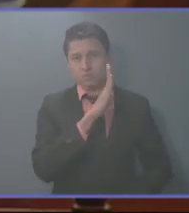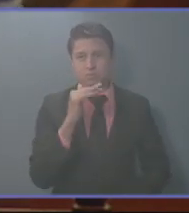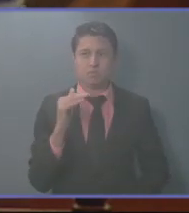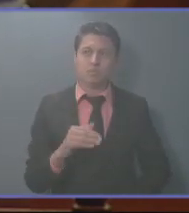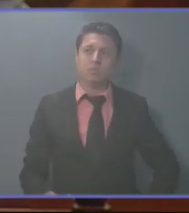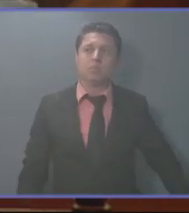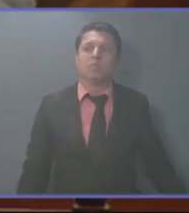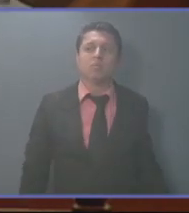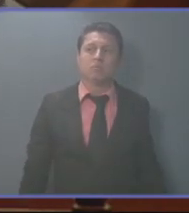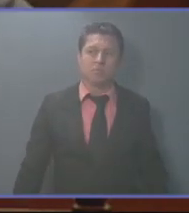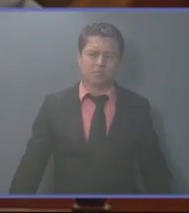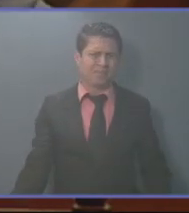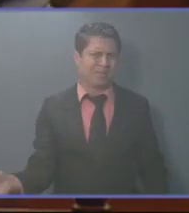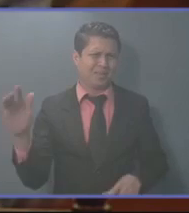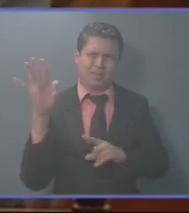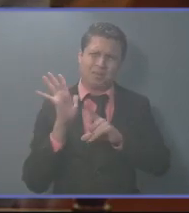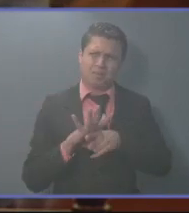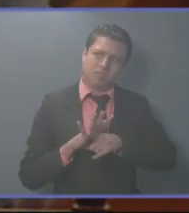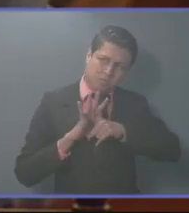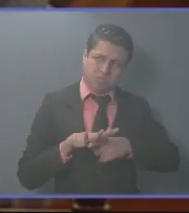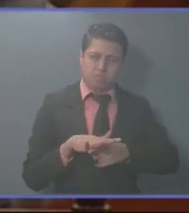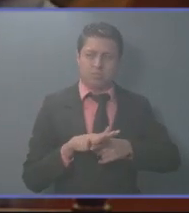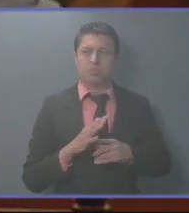realizado con lujo de fuerza,